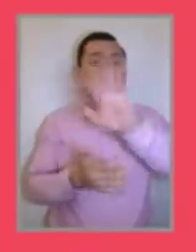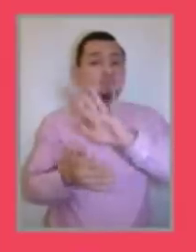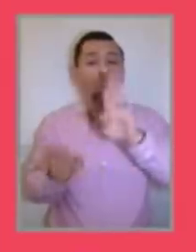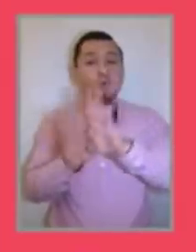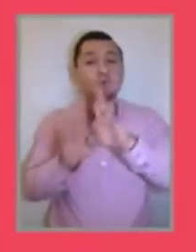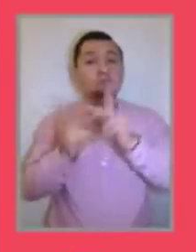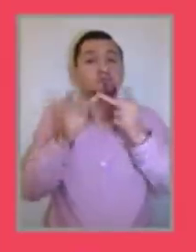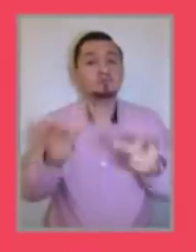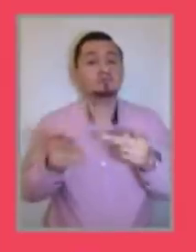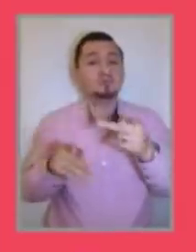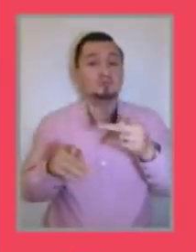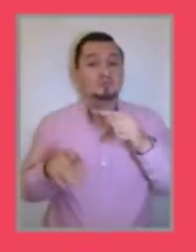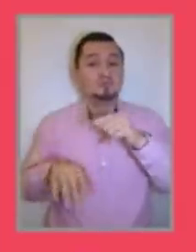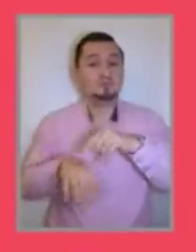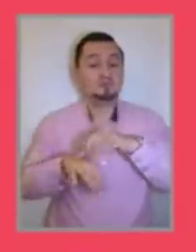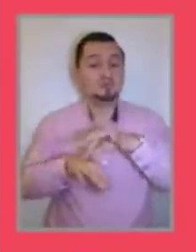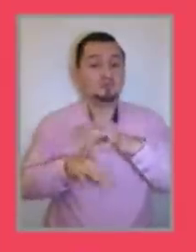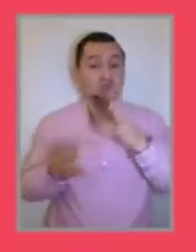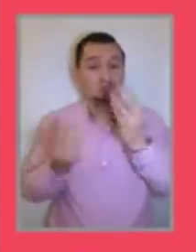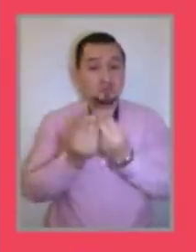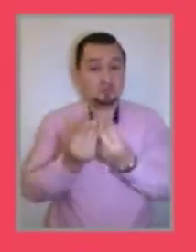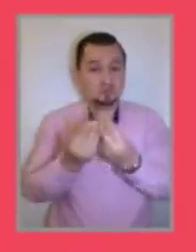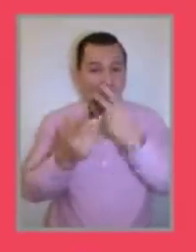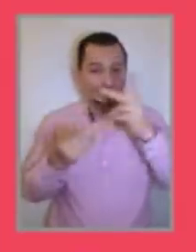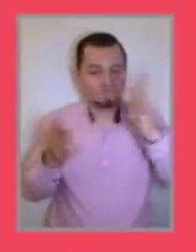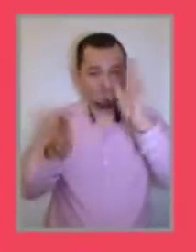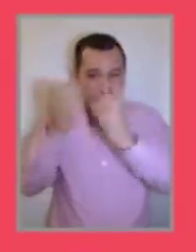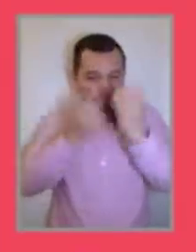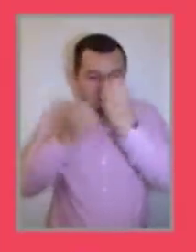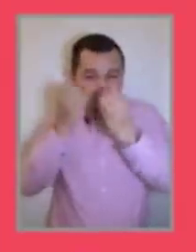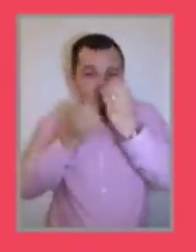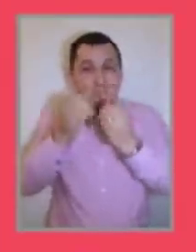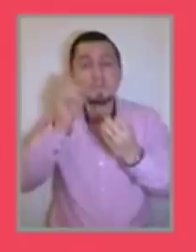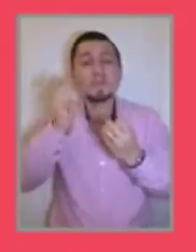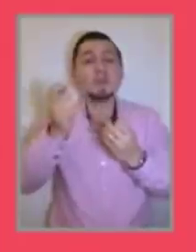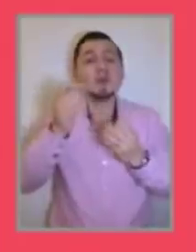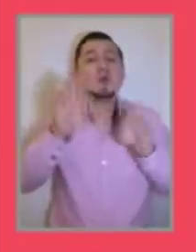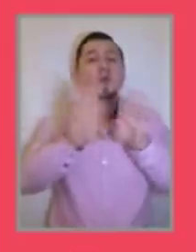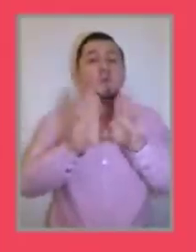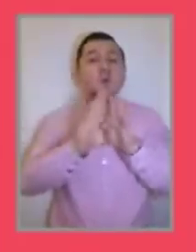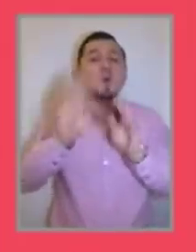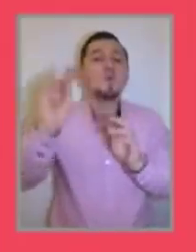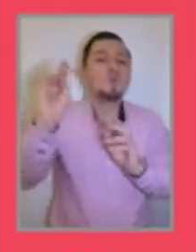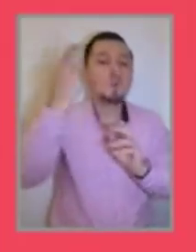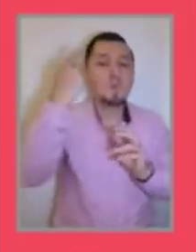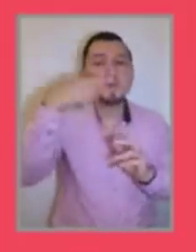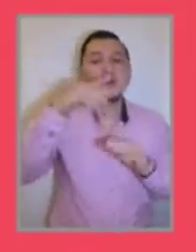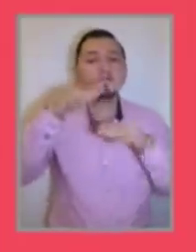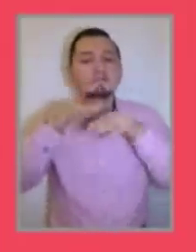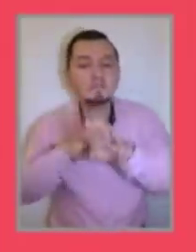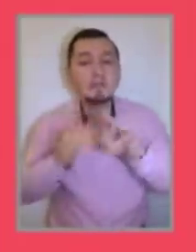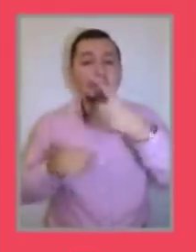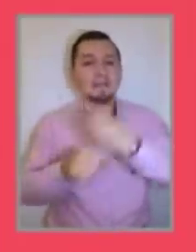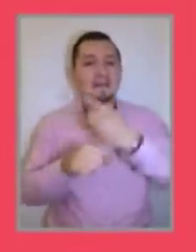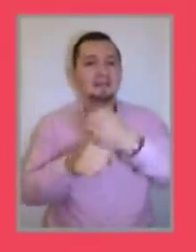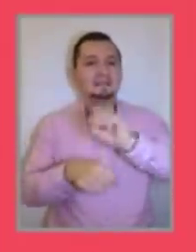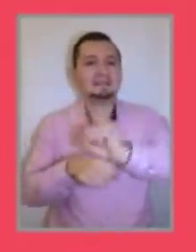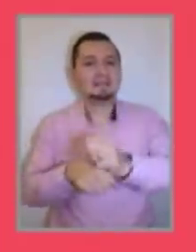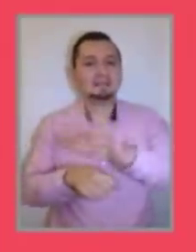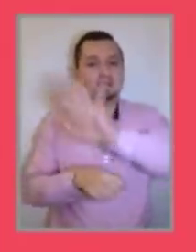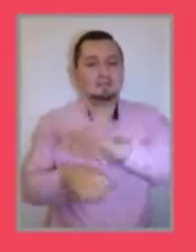presenciales, como vienen listadas ahí, de inducción a la universidad para alumnos de primer semestre,